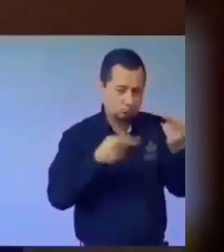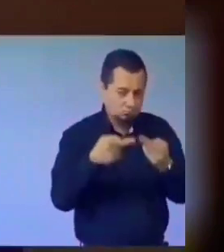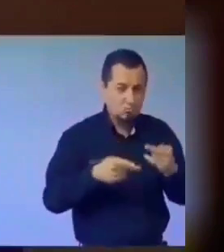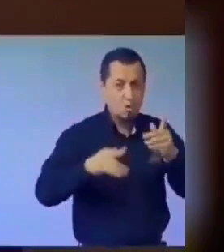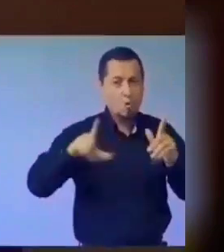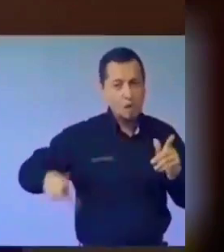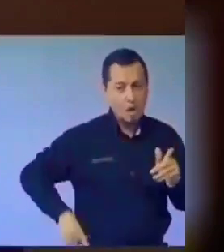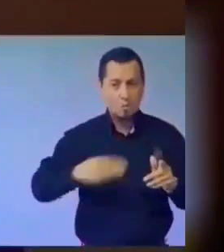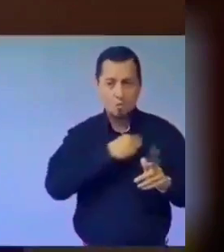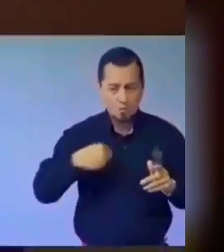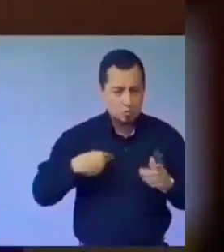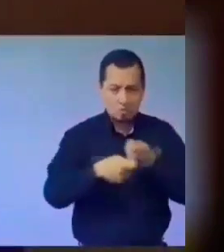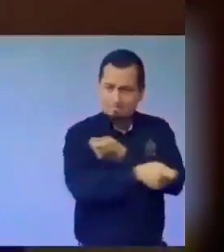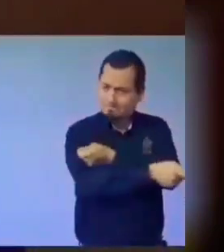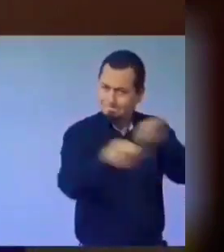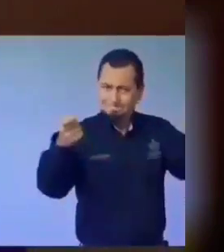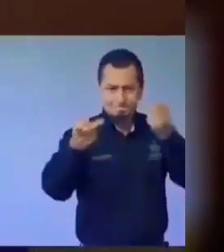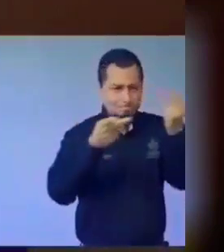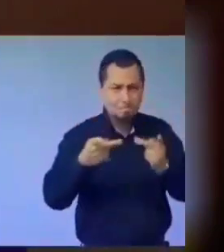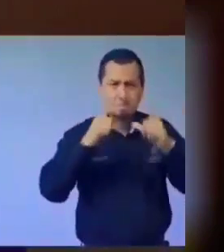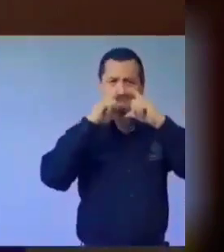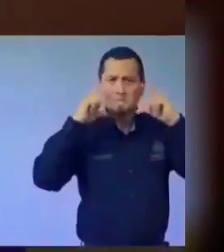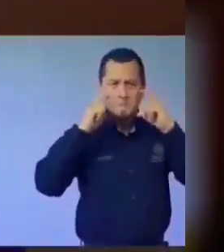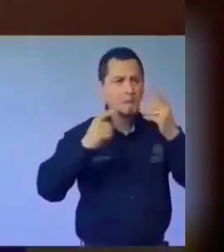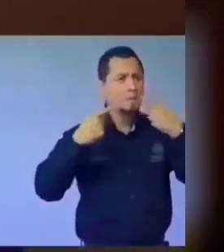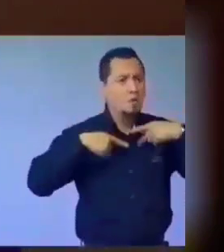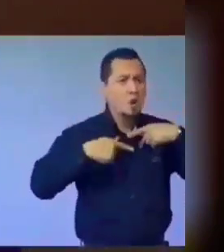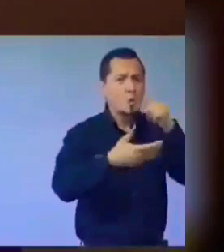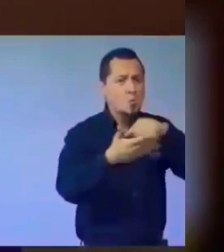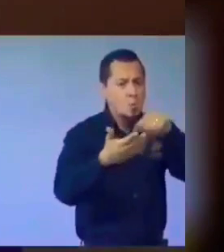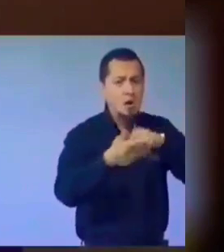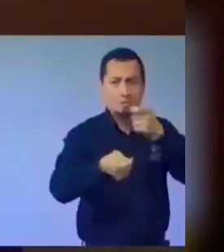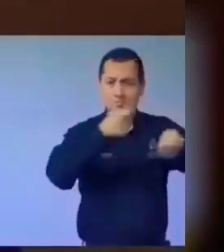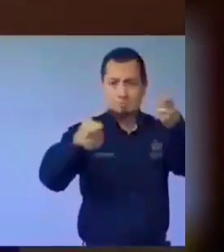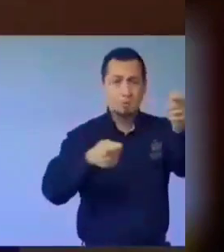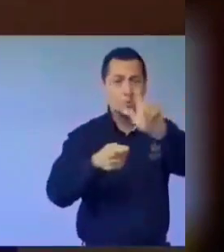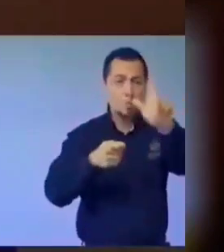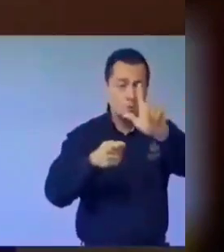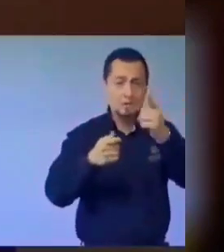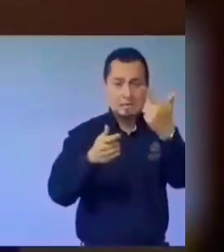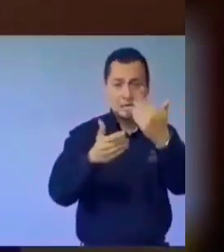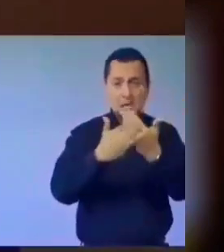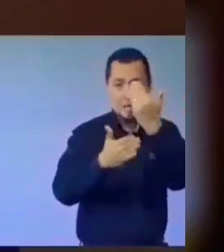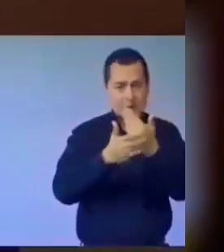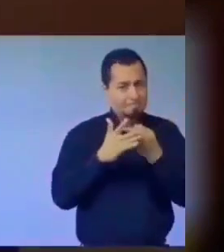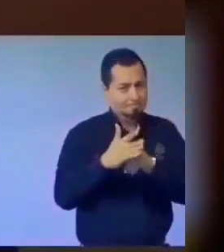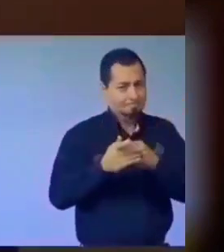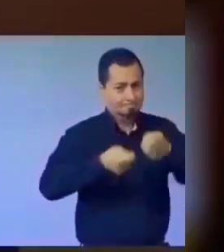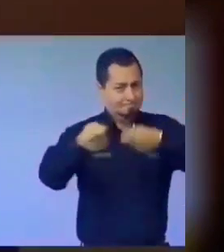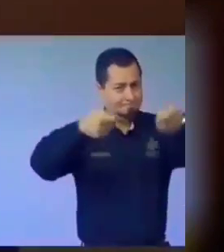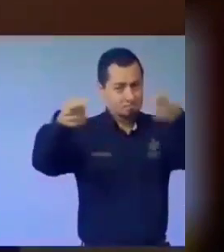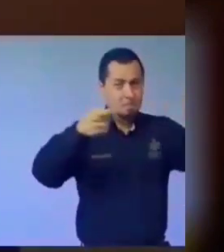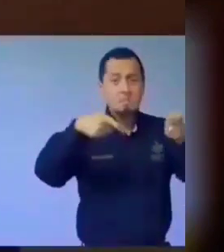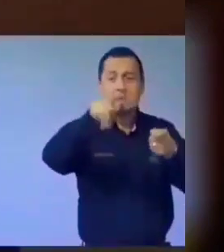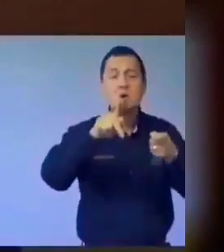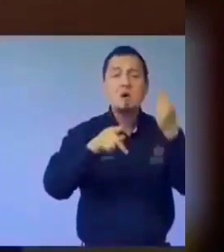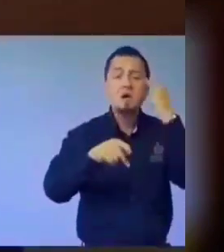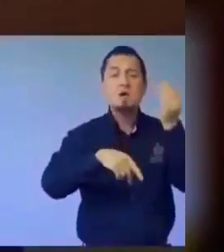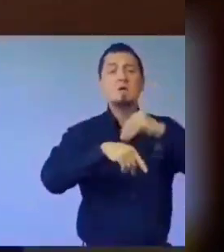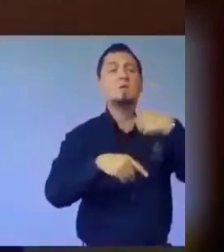municipales estaremos entregando de manera masiva cubrebocas en distintos puntos a partir del lunes a las 7 de la mañana. Pero no hay pretextos para no